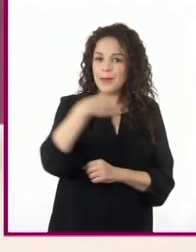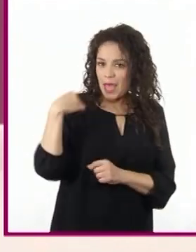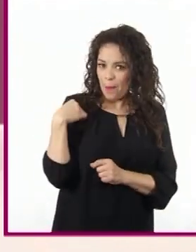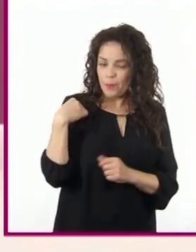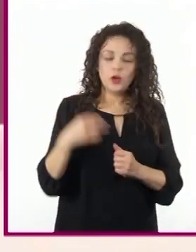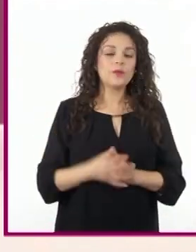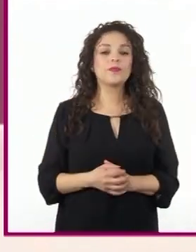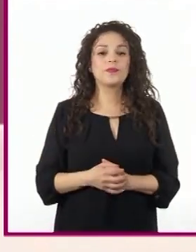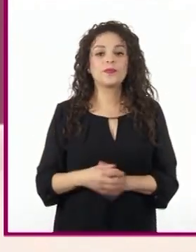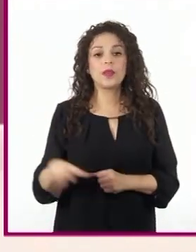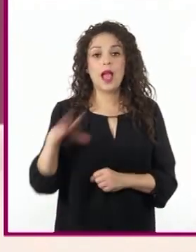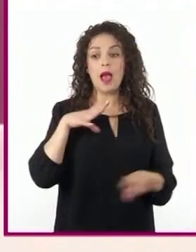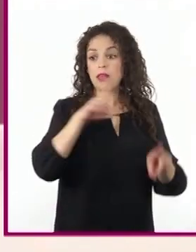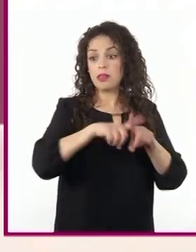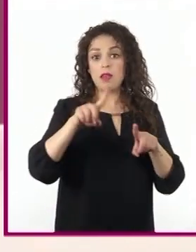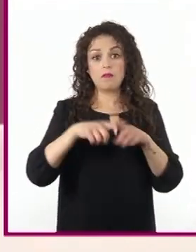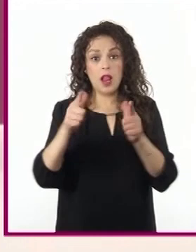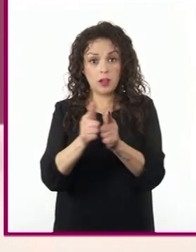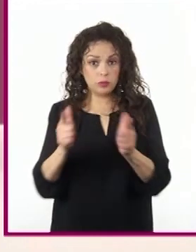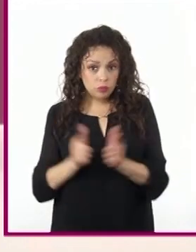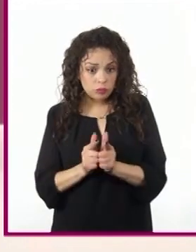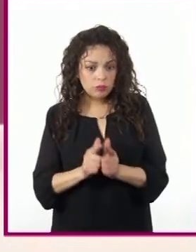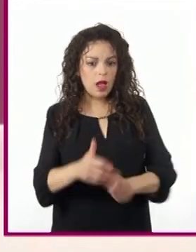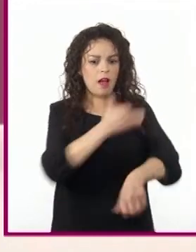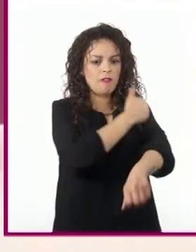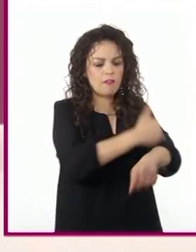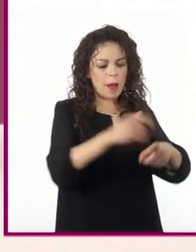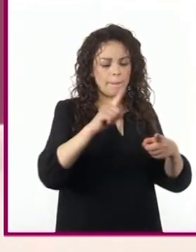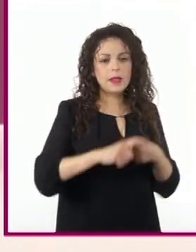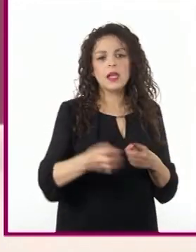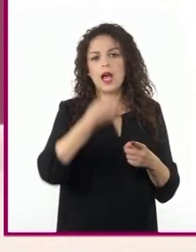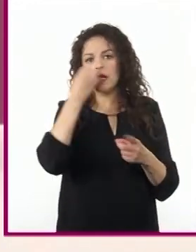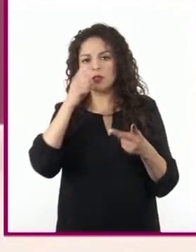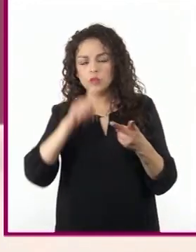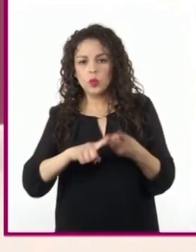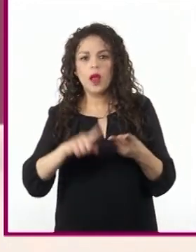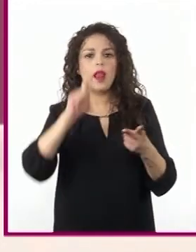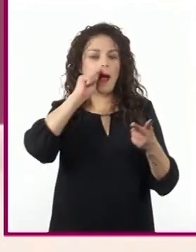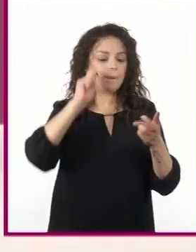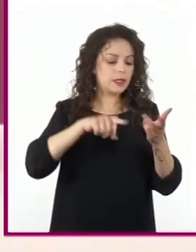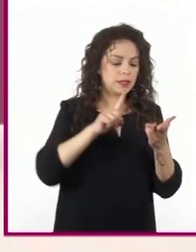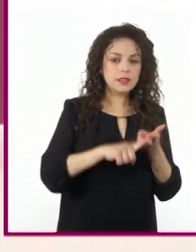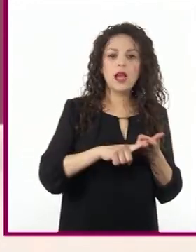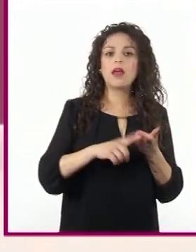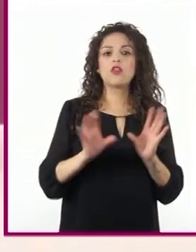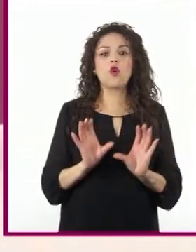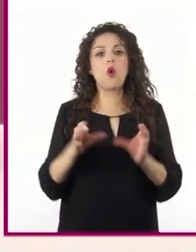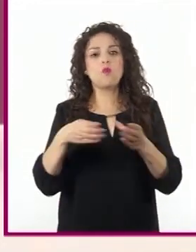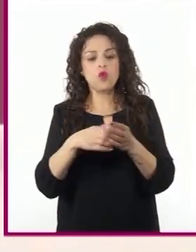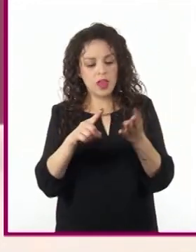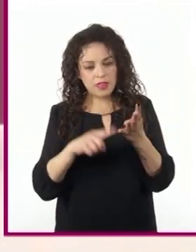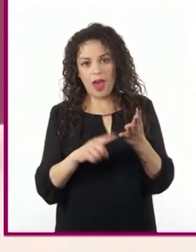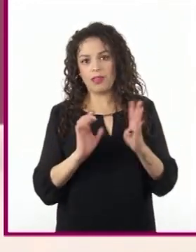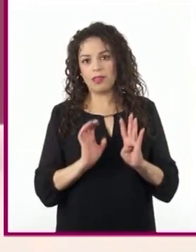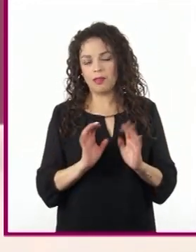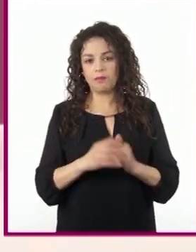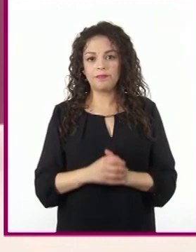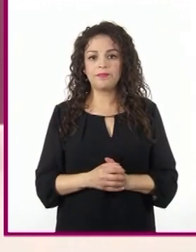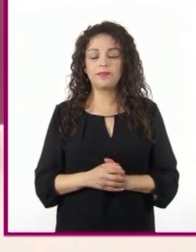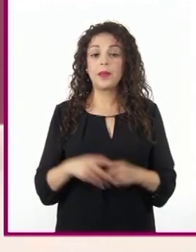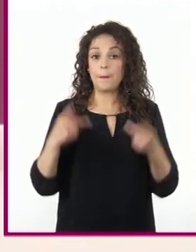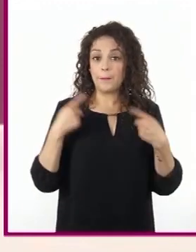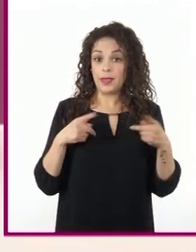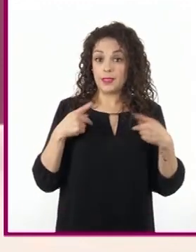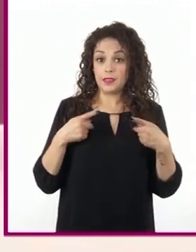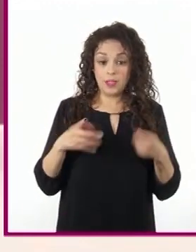grupos de pertenencia: el familiar, el de la escuela, el de amistad y el de la comunidad. Las personas